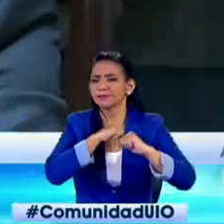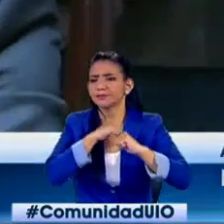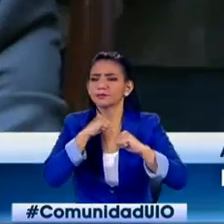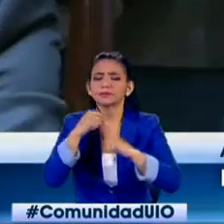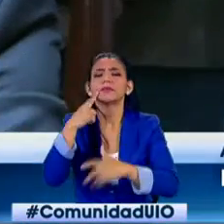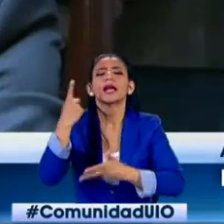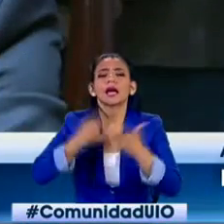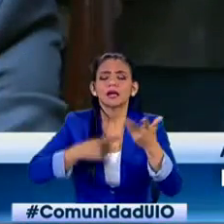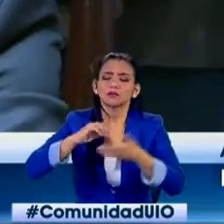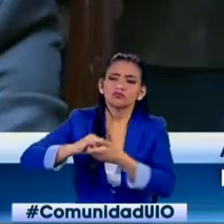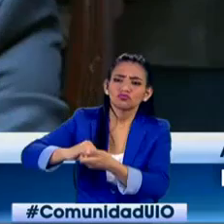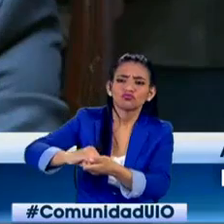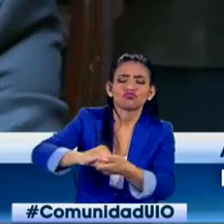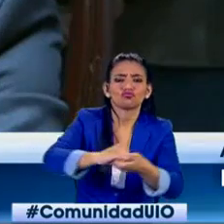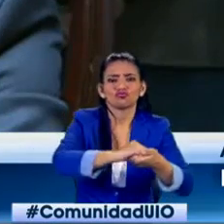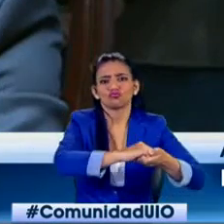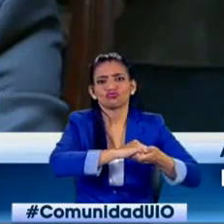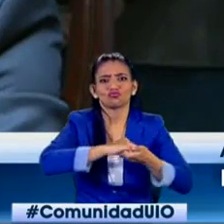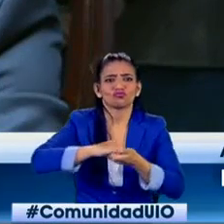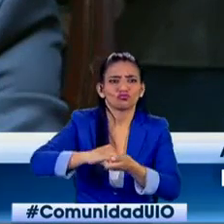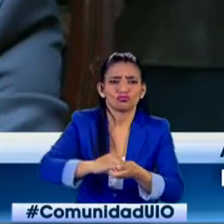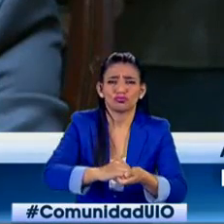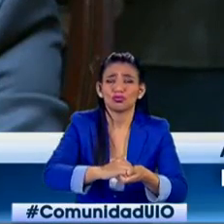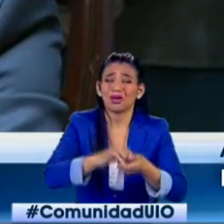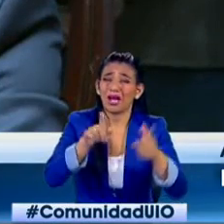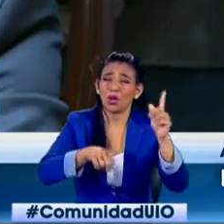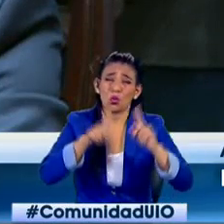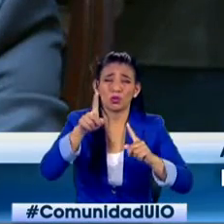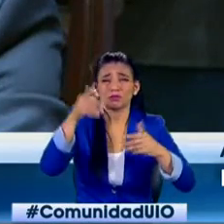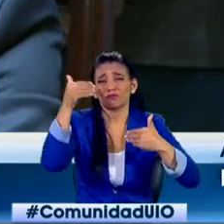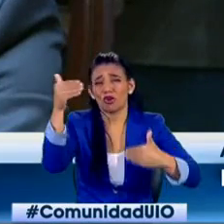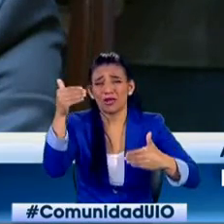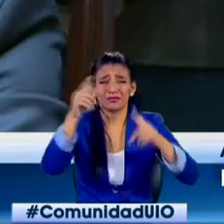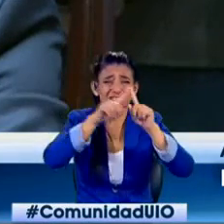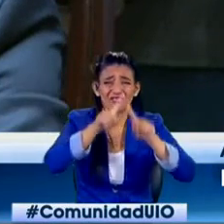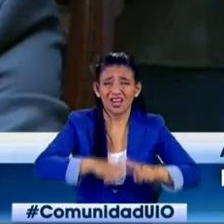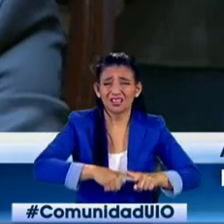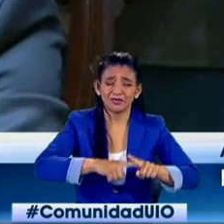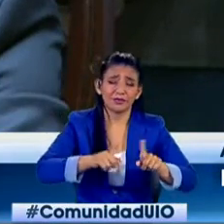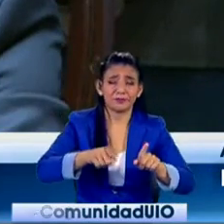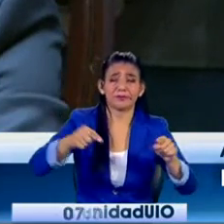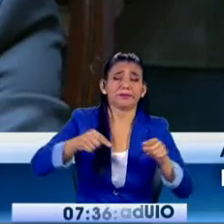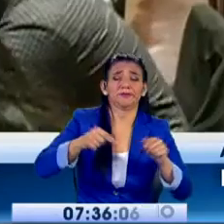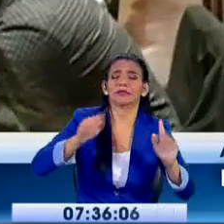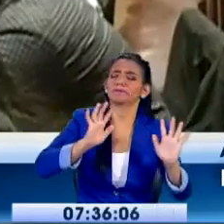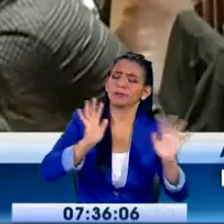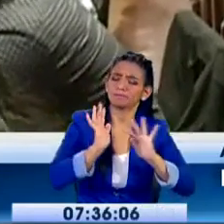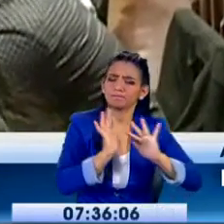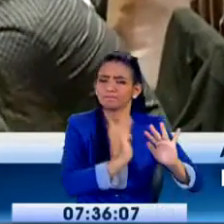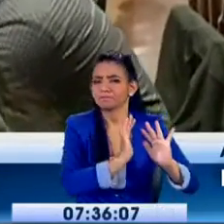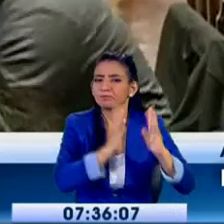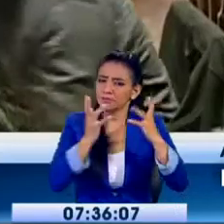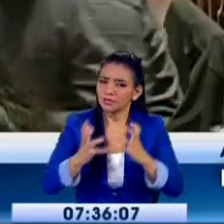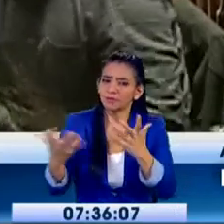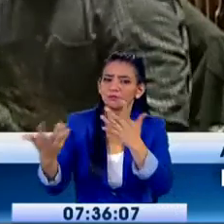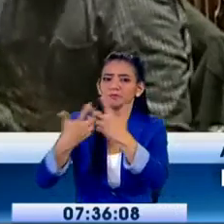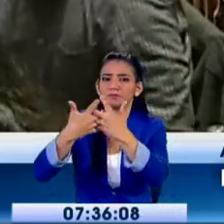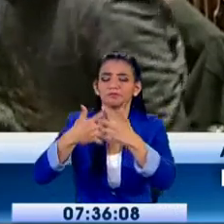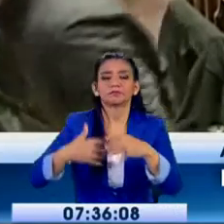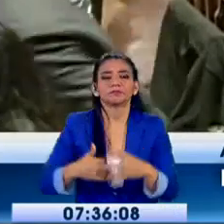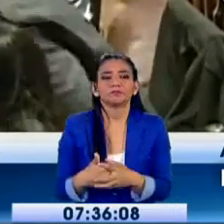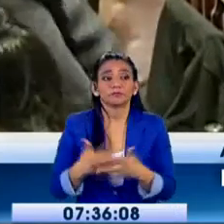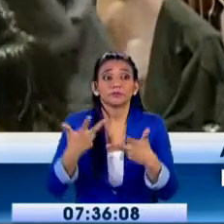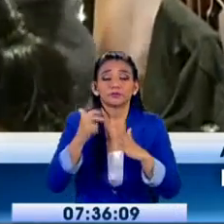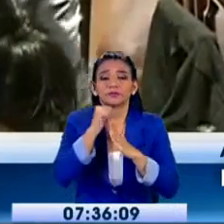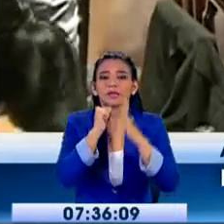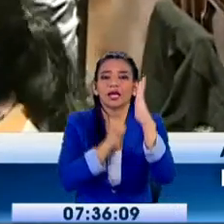de solidaridad ante las embestidas del imperialismo y el neoliberalismo en nuestros países. Durante el encuentro, la red definió la agenda